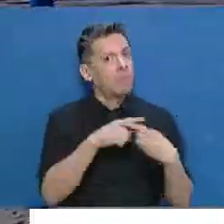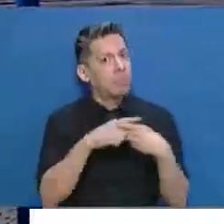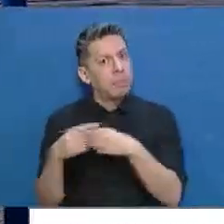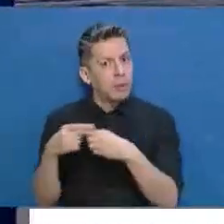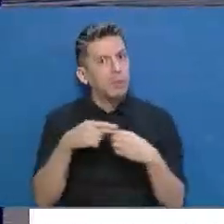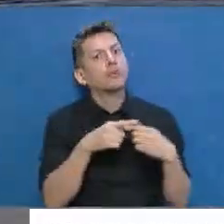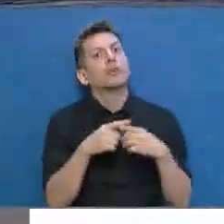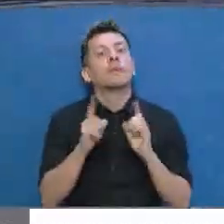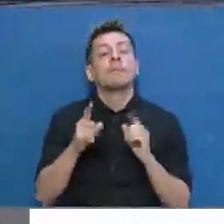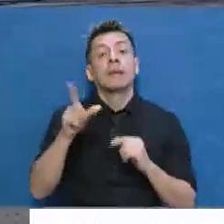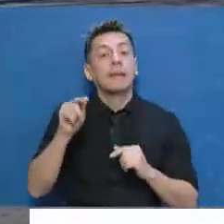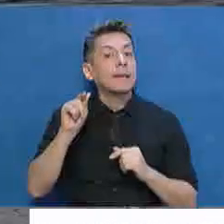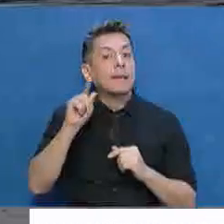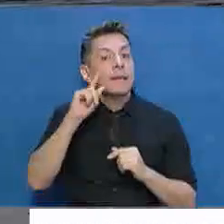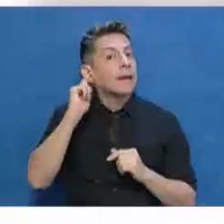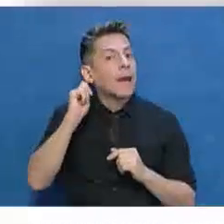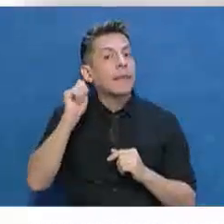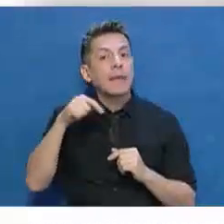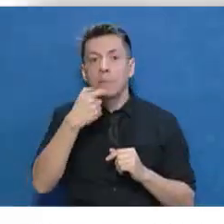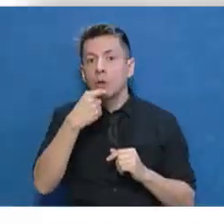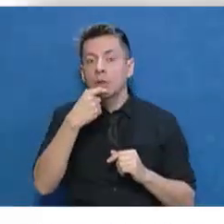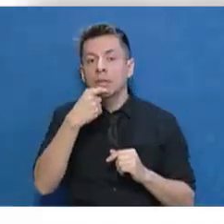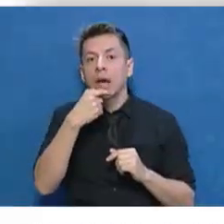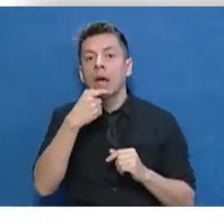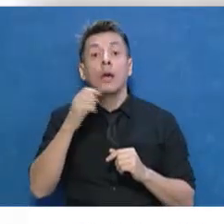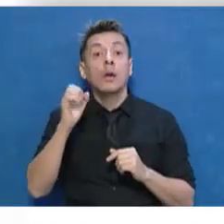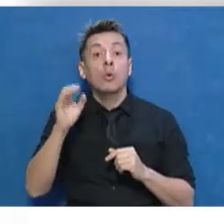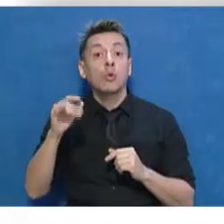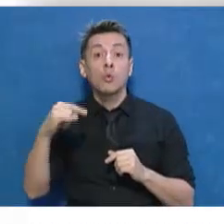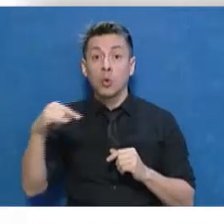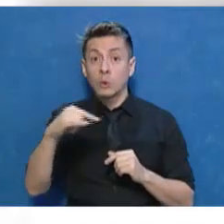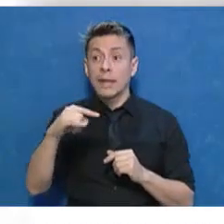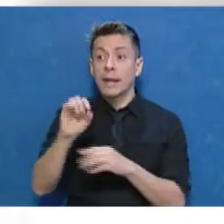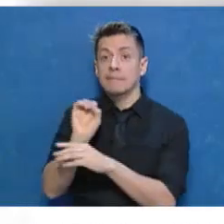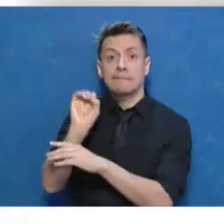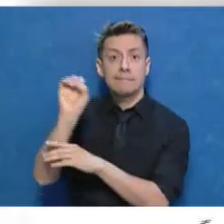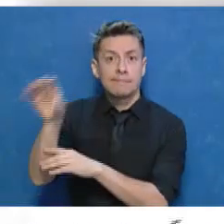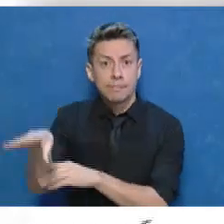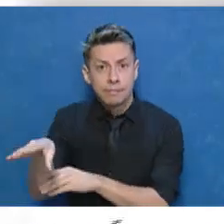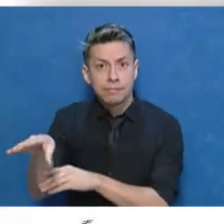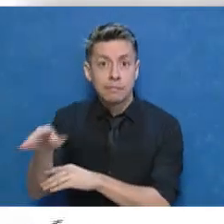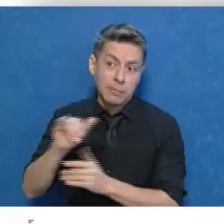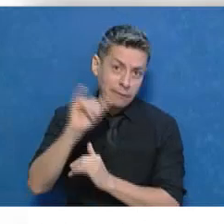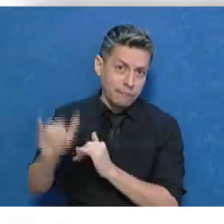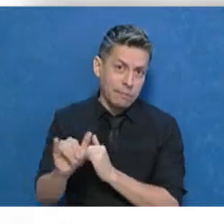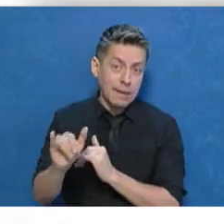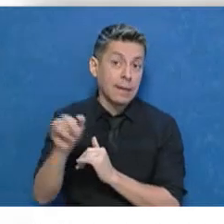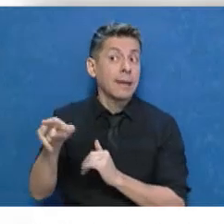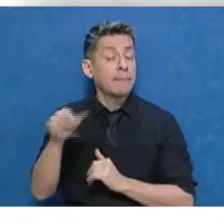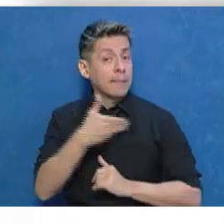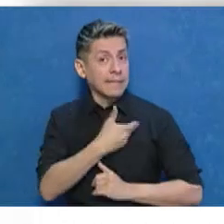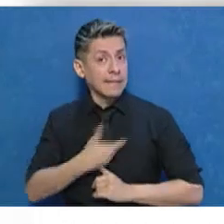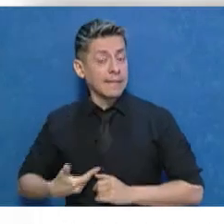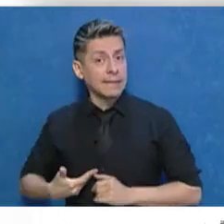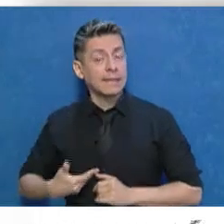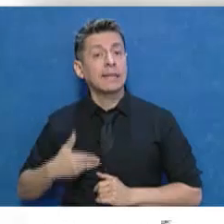Mendocina envían un comunicado al Club Gutiérrez, que lo vemos en pantalla, donde entre líneas marca que el presidente Gutiérrez,